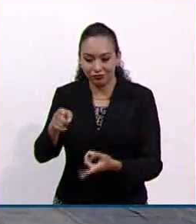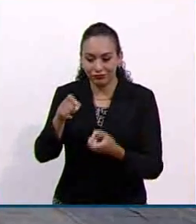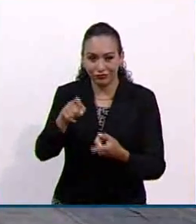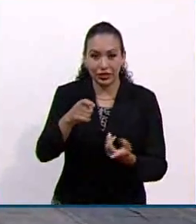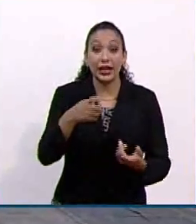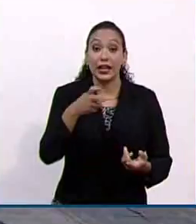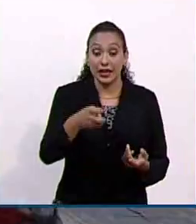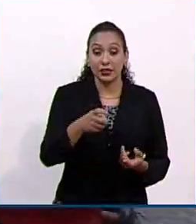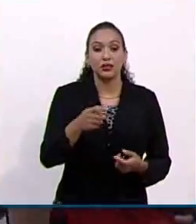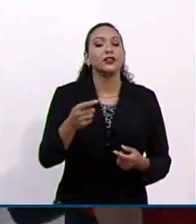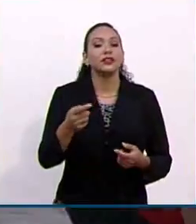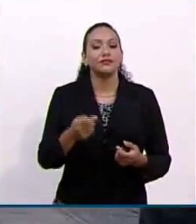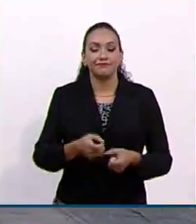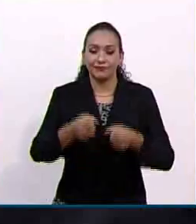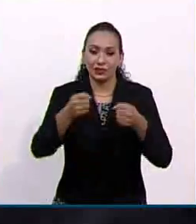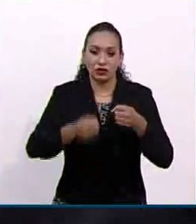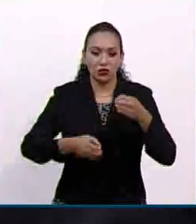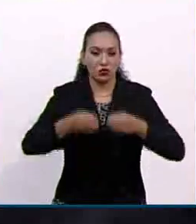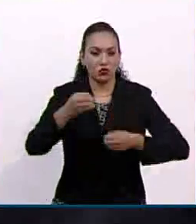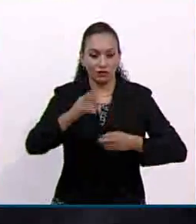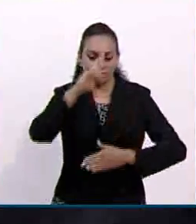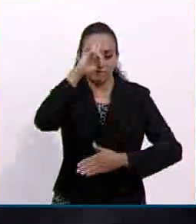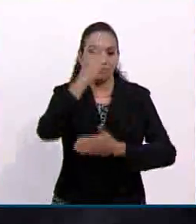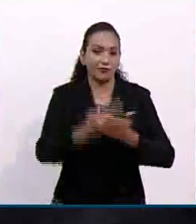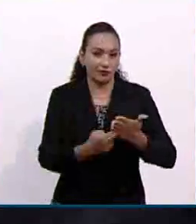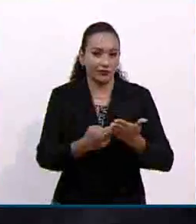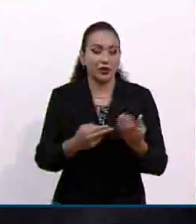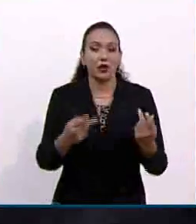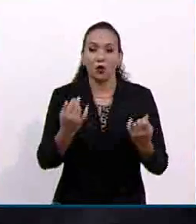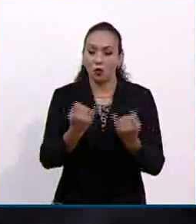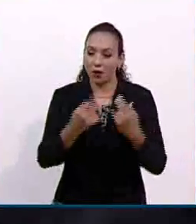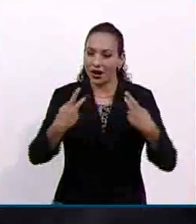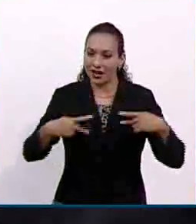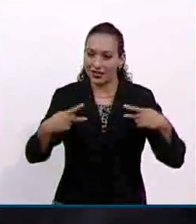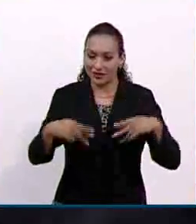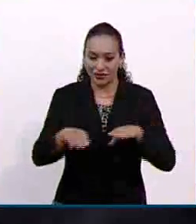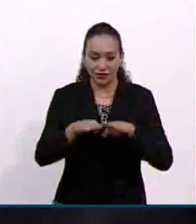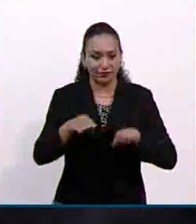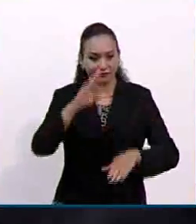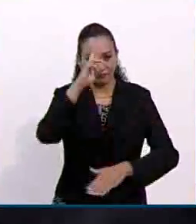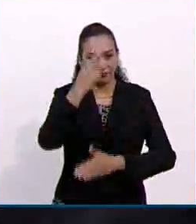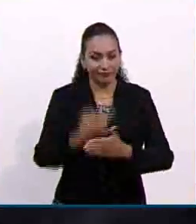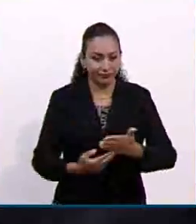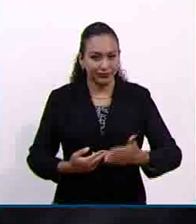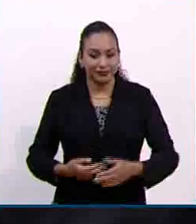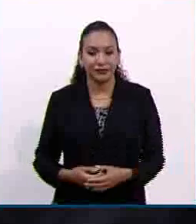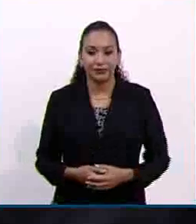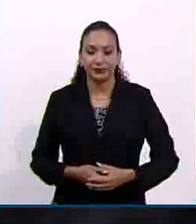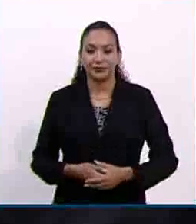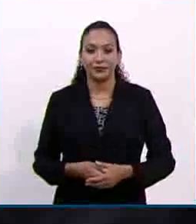violaba los principios de seguridad jurídica, equidad y proporcionalidad tributaria.